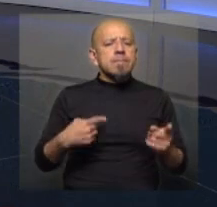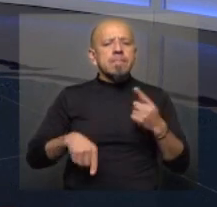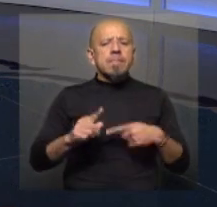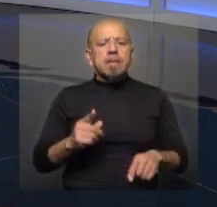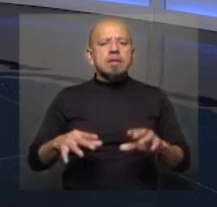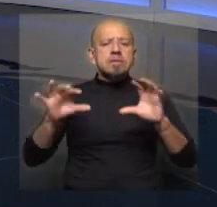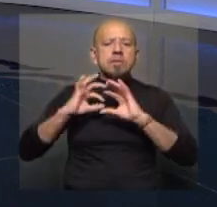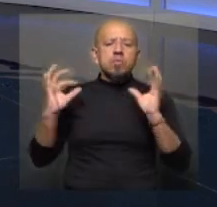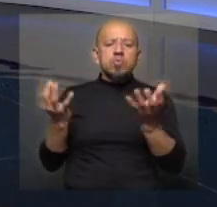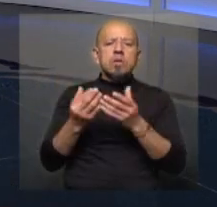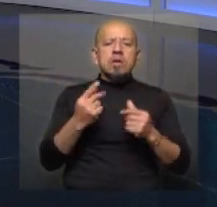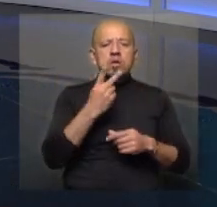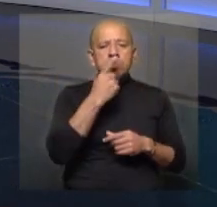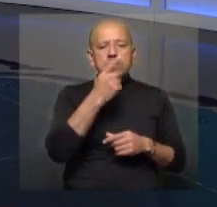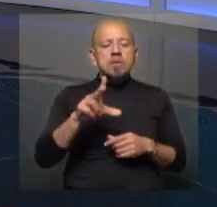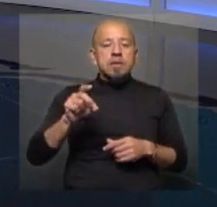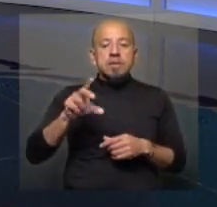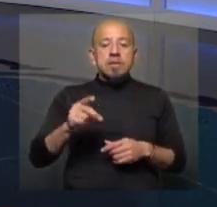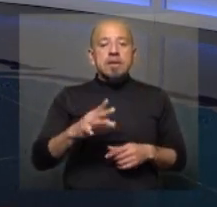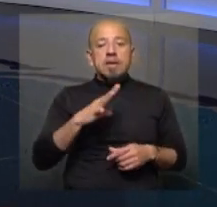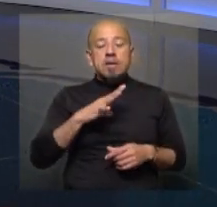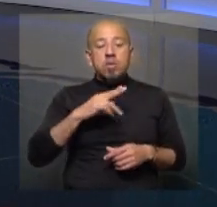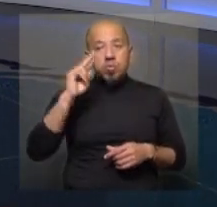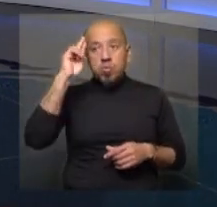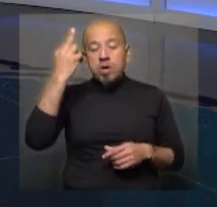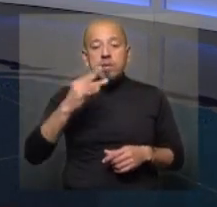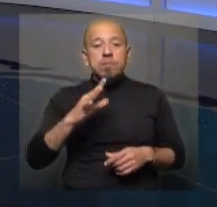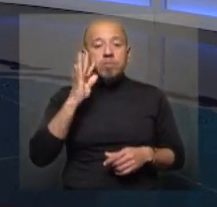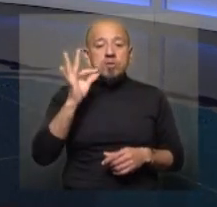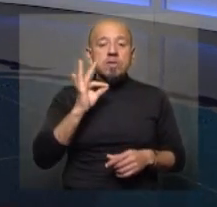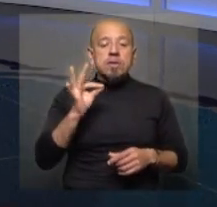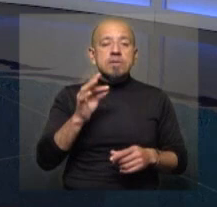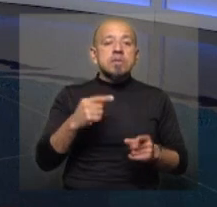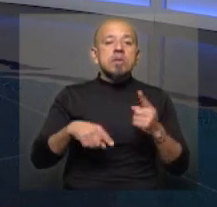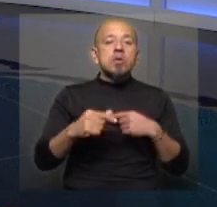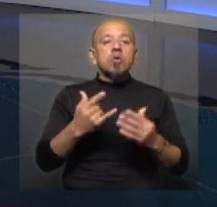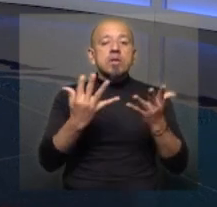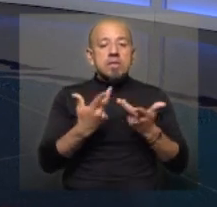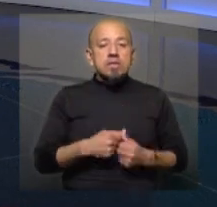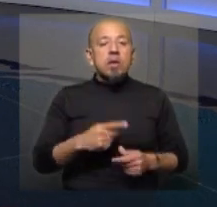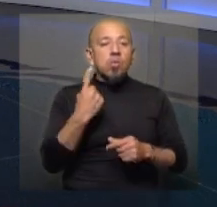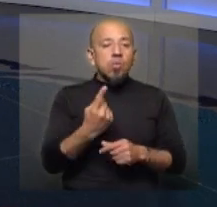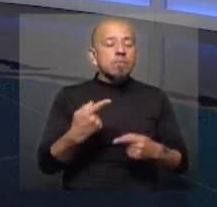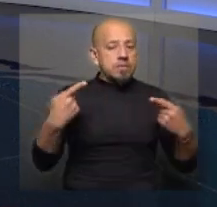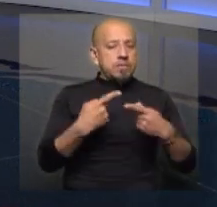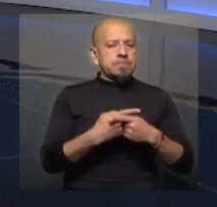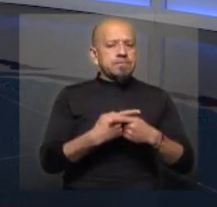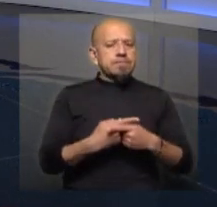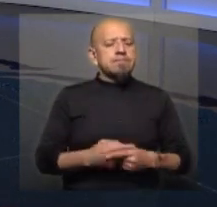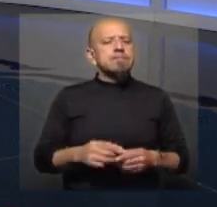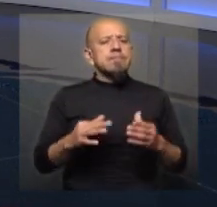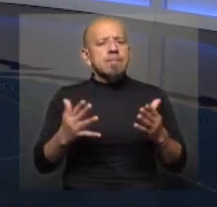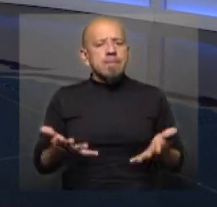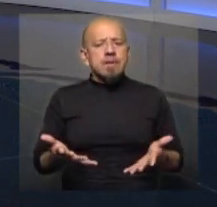el mundial 2030 en esta posibilidad que tendrá Uruguay de al menosan un partido no dónde quedó